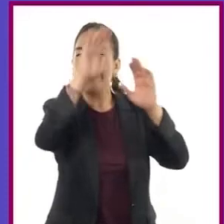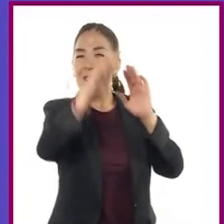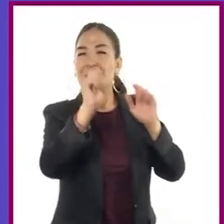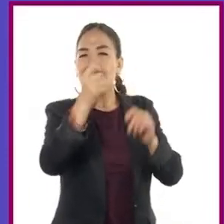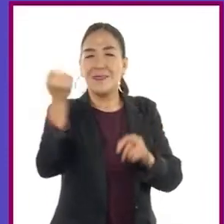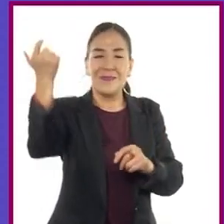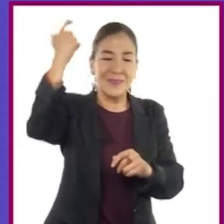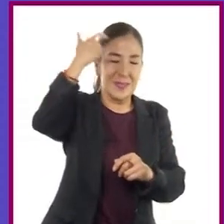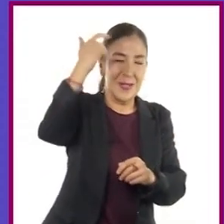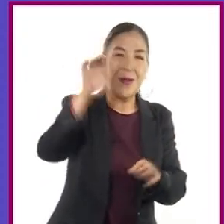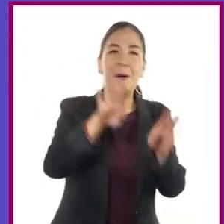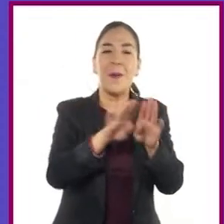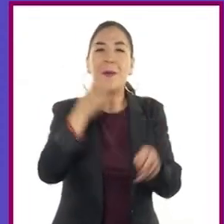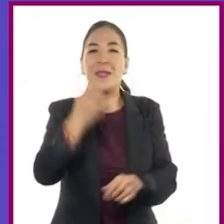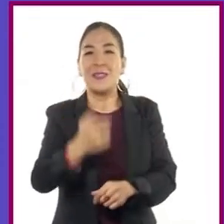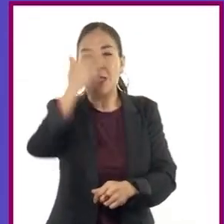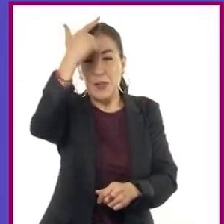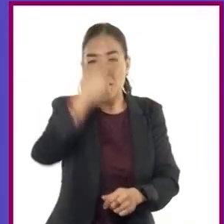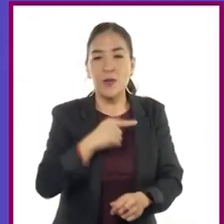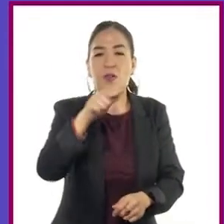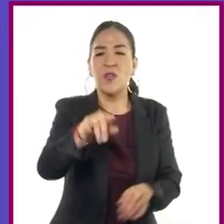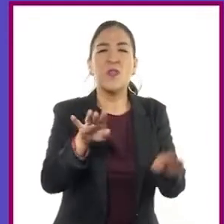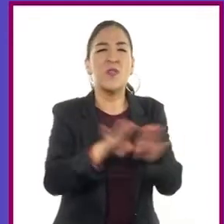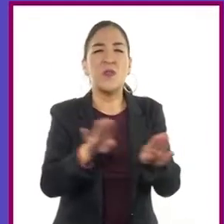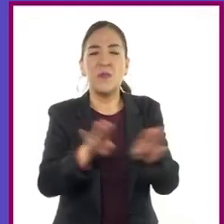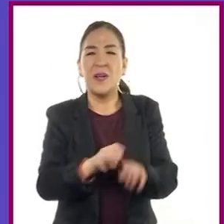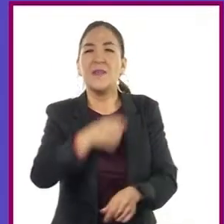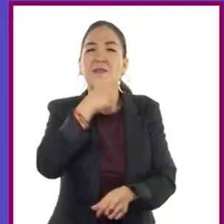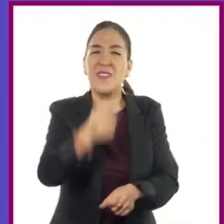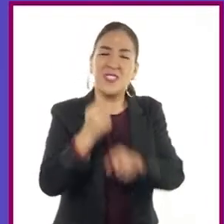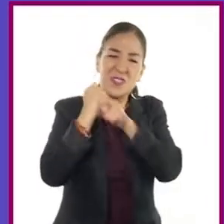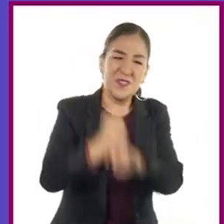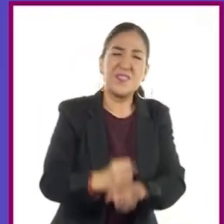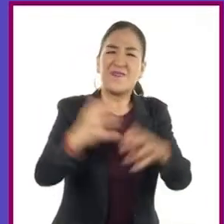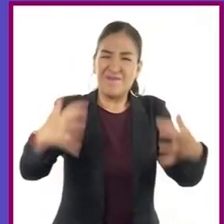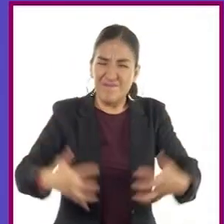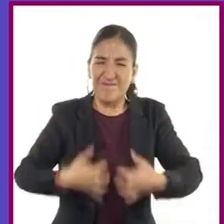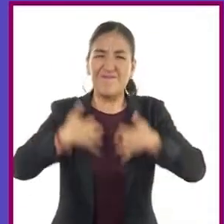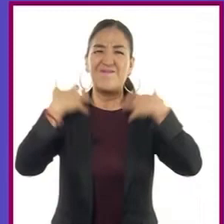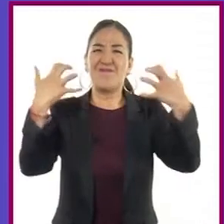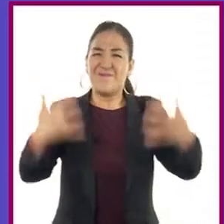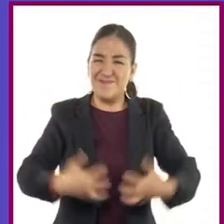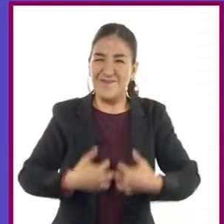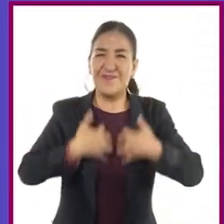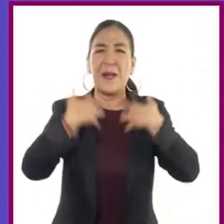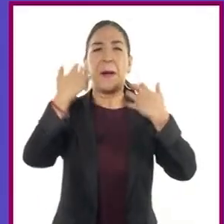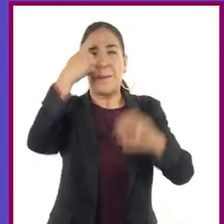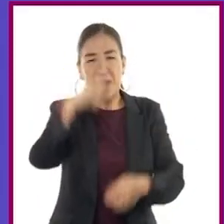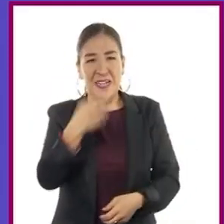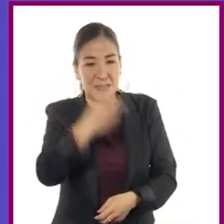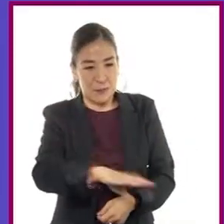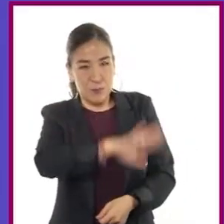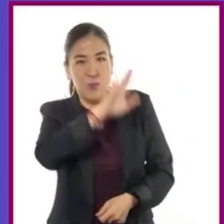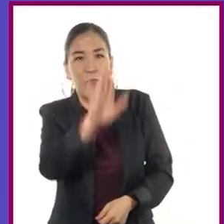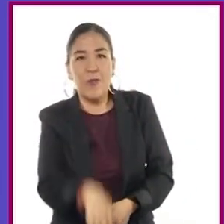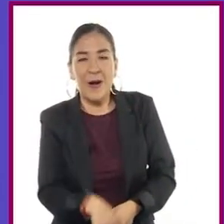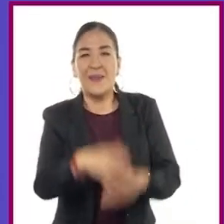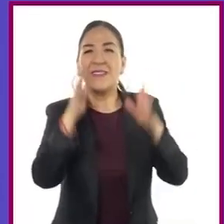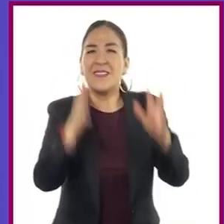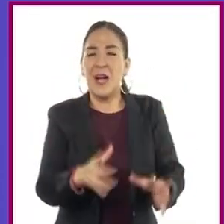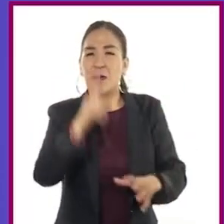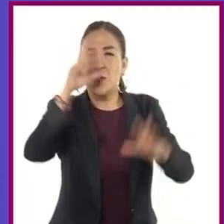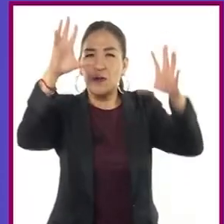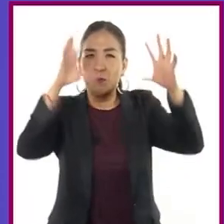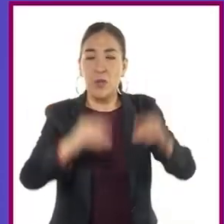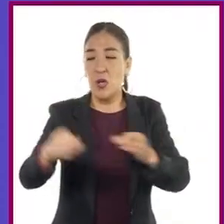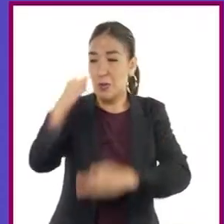noche, que al final del día debería la vejez arder y delirar. Enfurécete, enfurécete ante la muerte de la luz. Aunque los